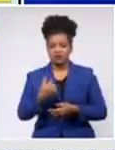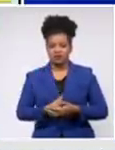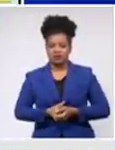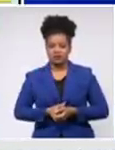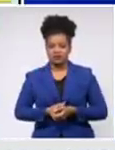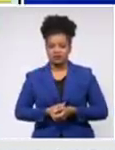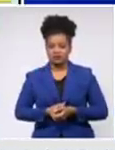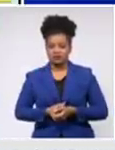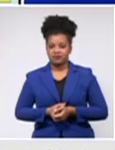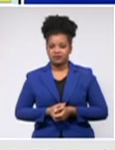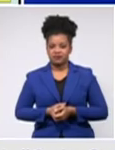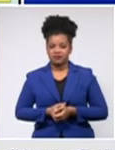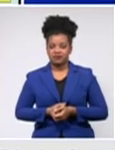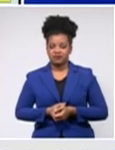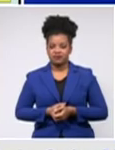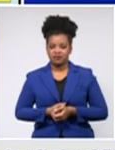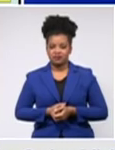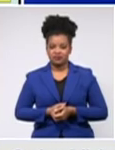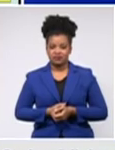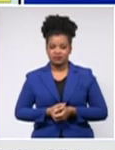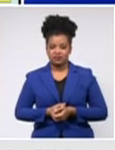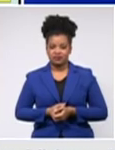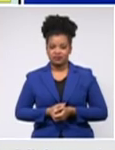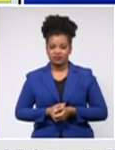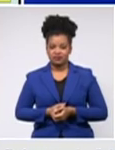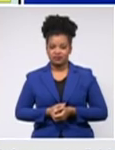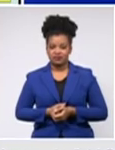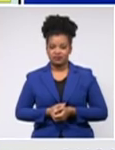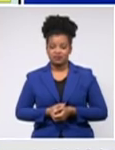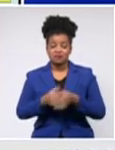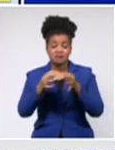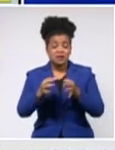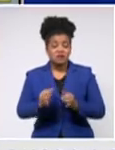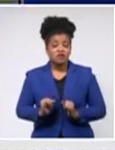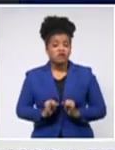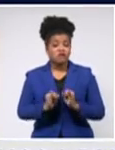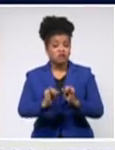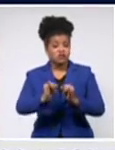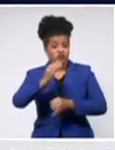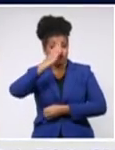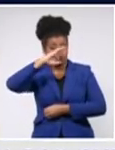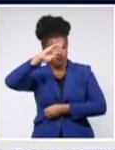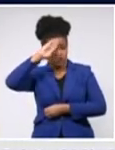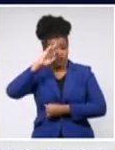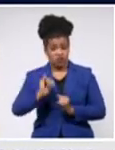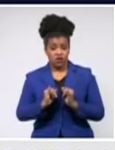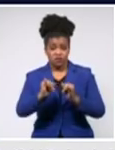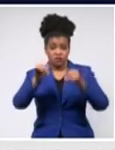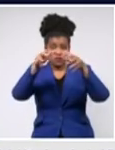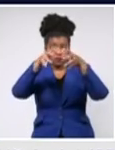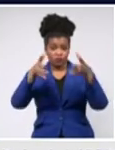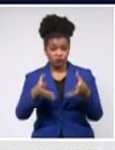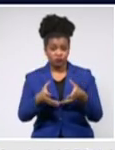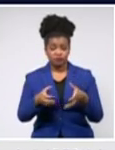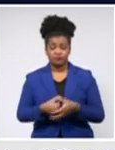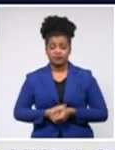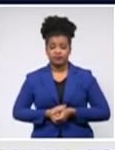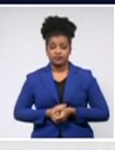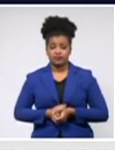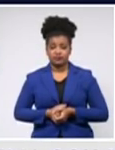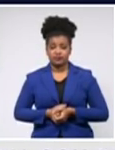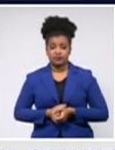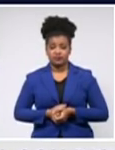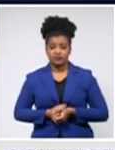6,15%. Esta es la situación de Cuba, esta es la situación del mundo. A